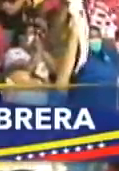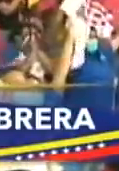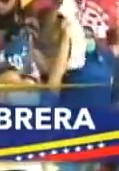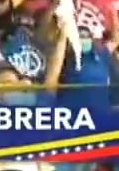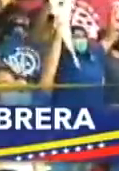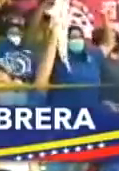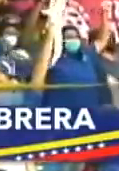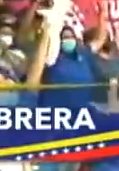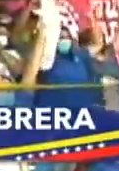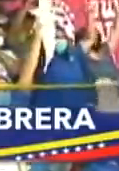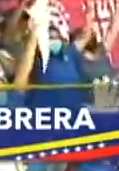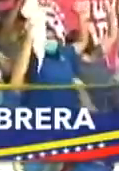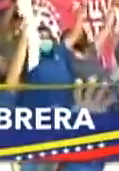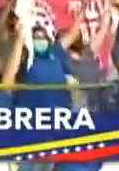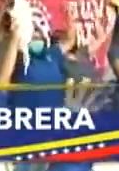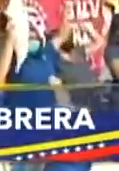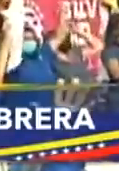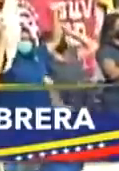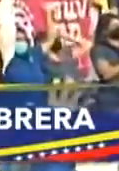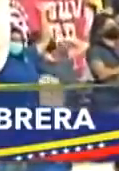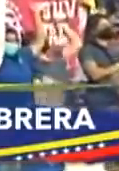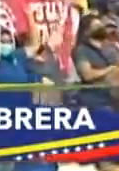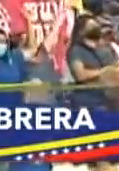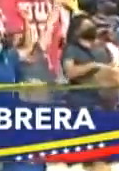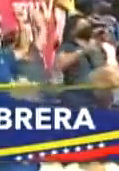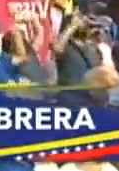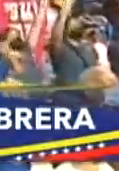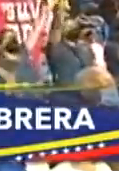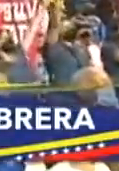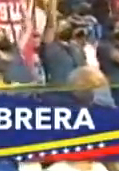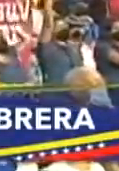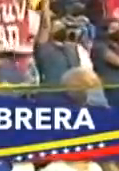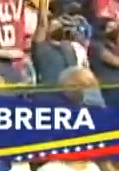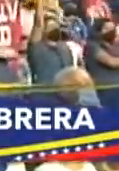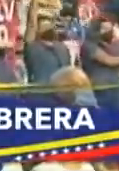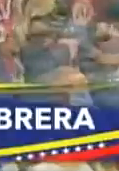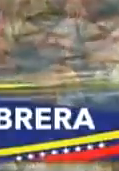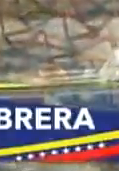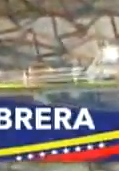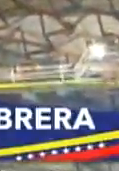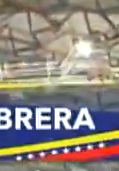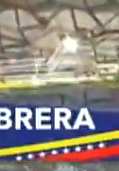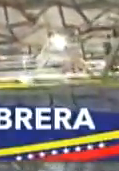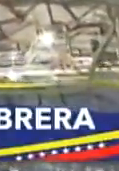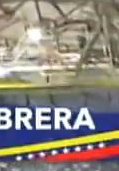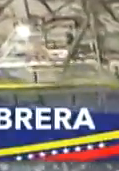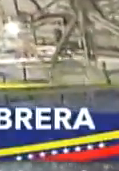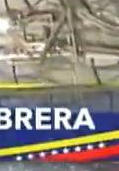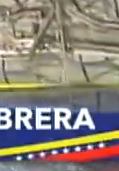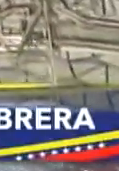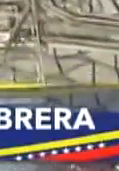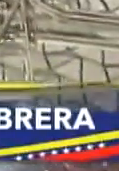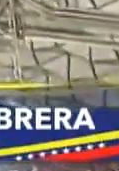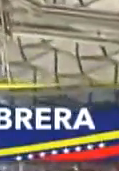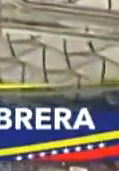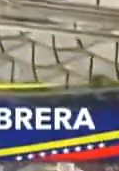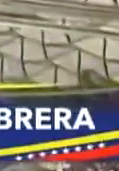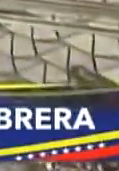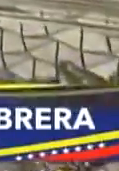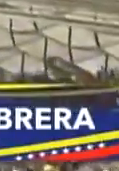peces y cómo también consolidar estas grandes fuerzas productivos en la nación